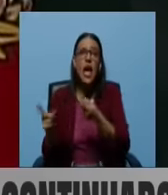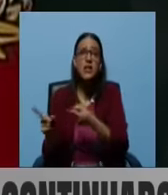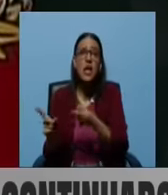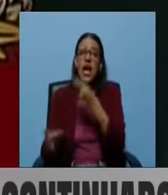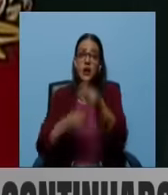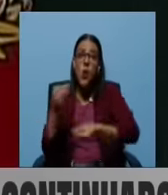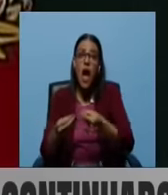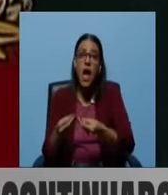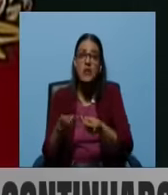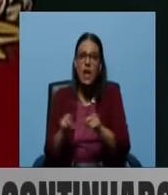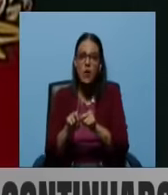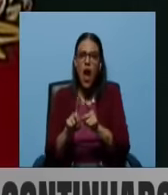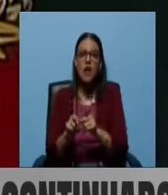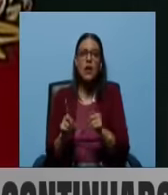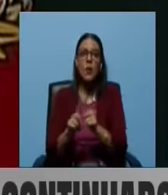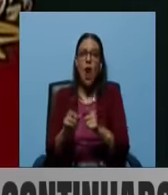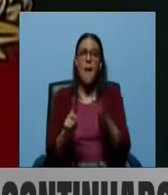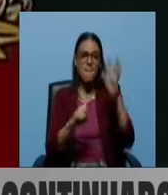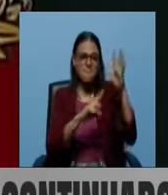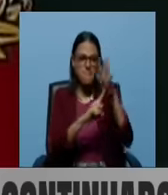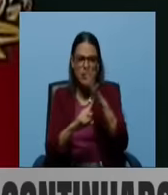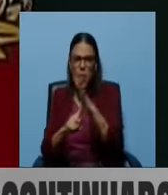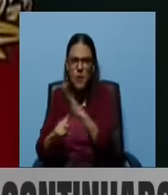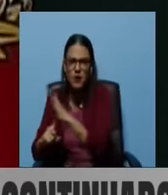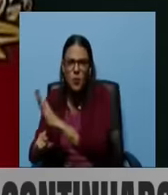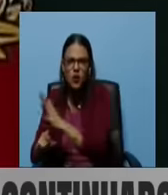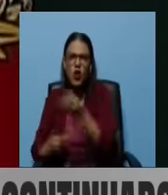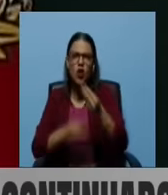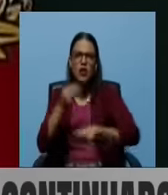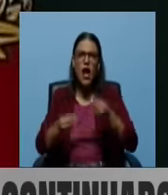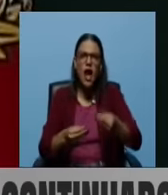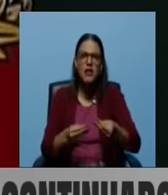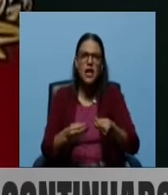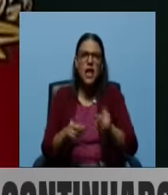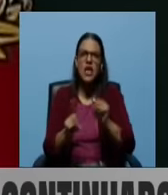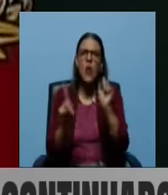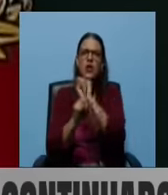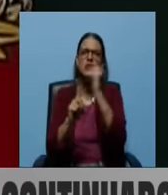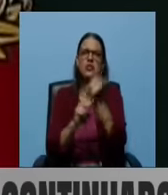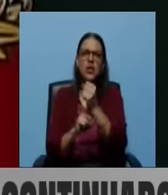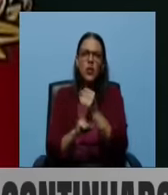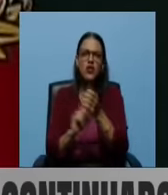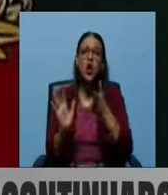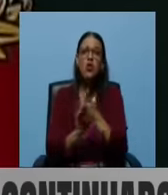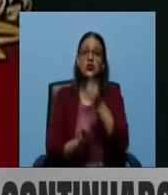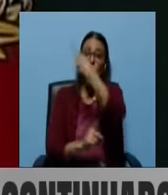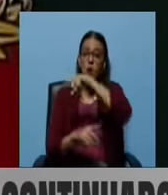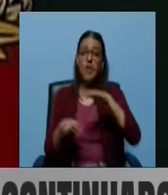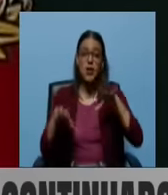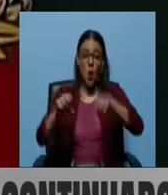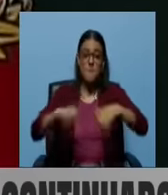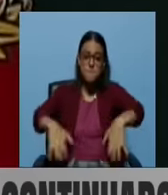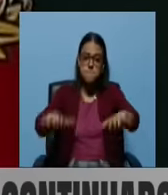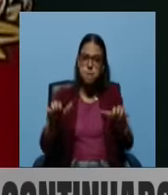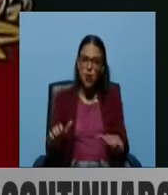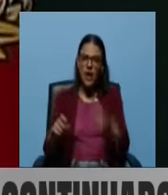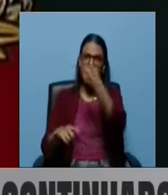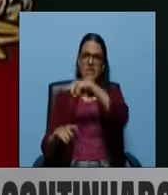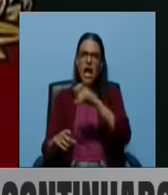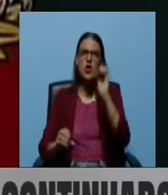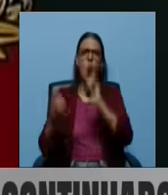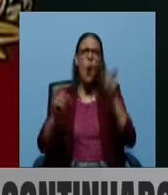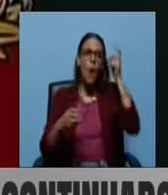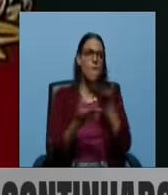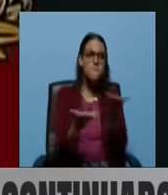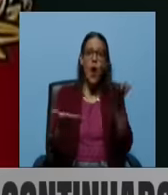la han llevado a una situación de la burguesía y sus apellidos o el pueblo. Yo ahí